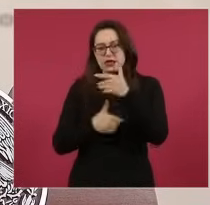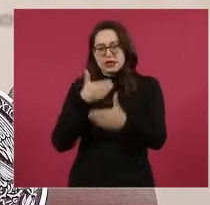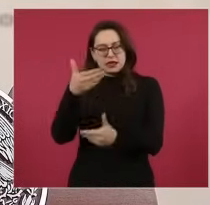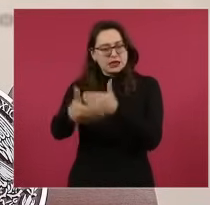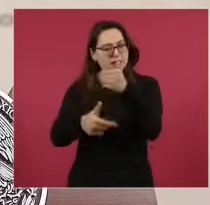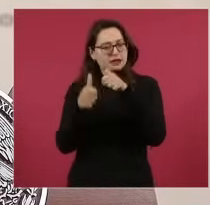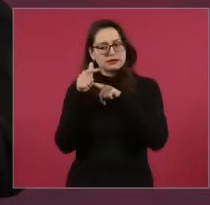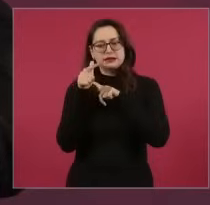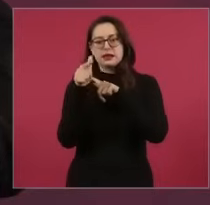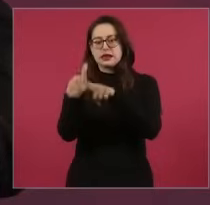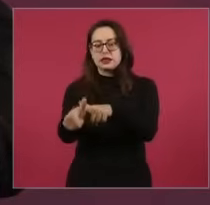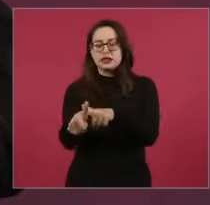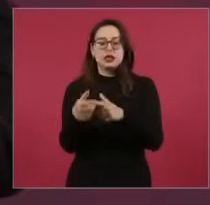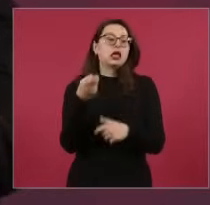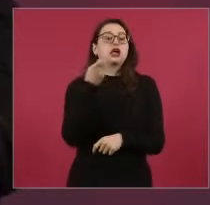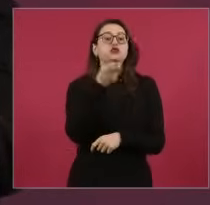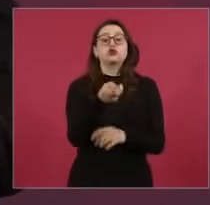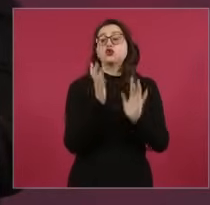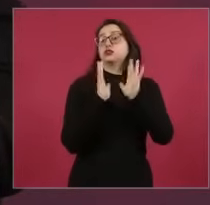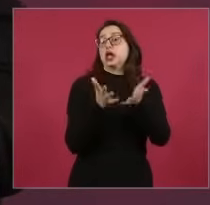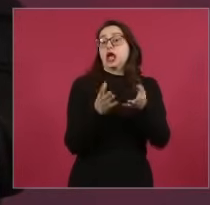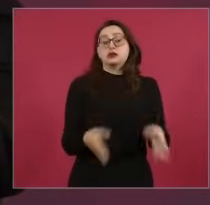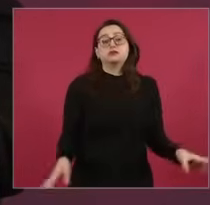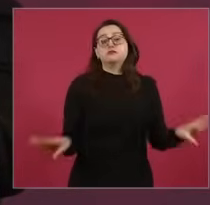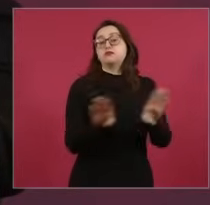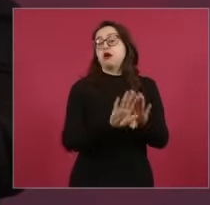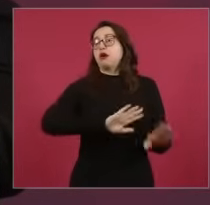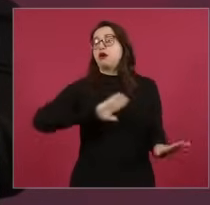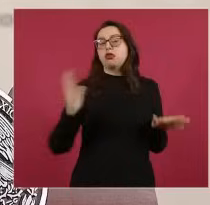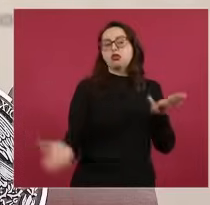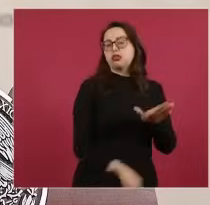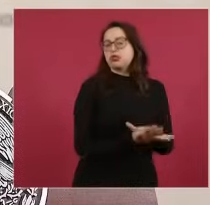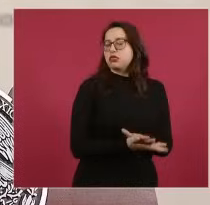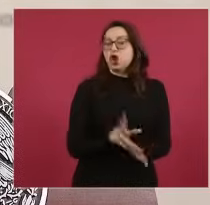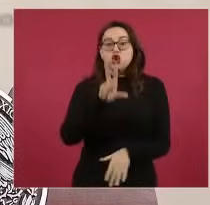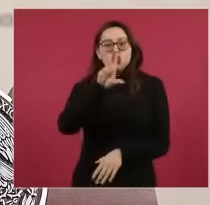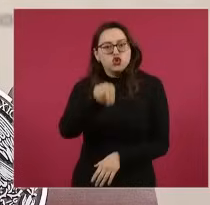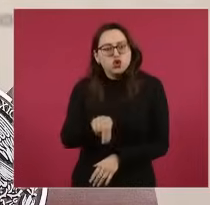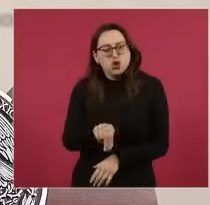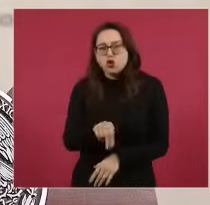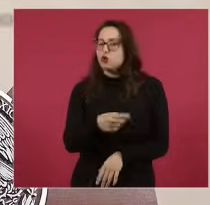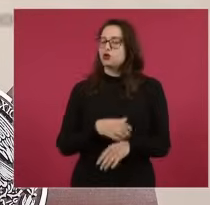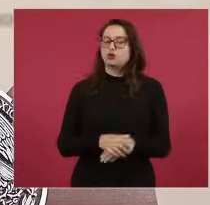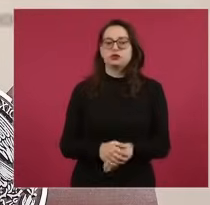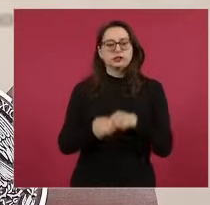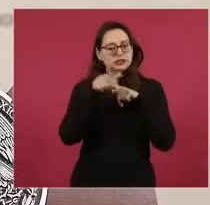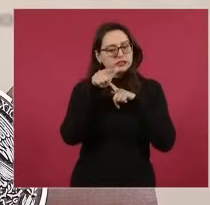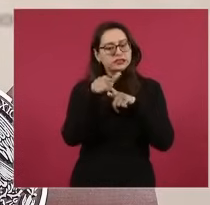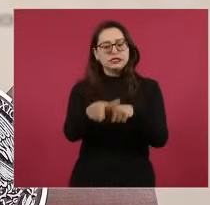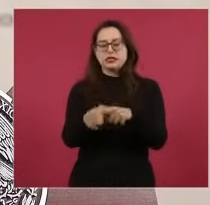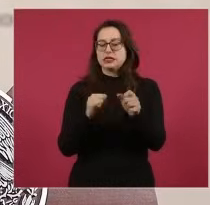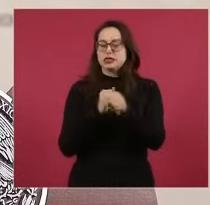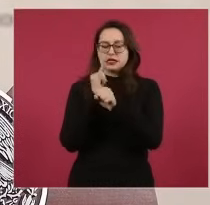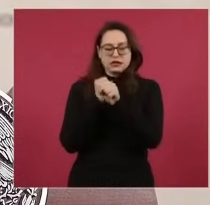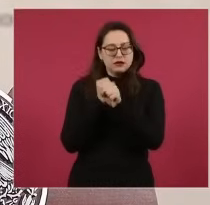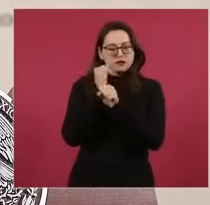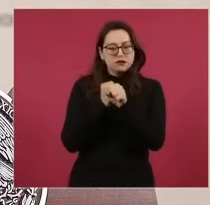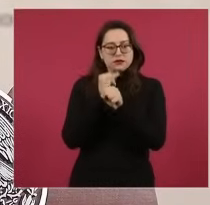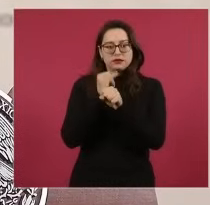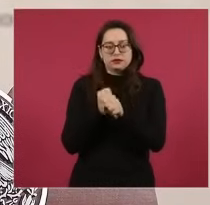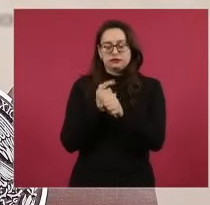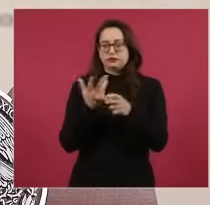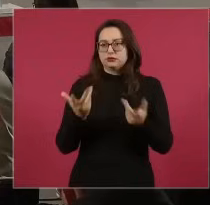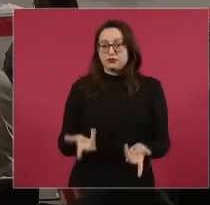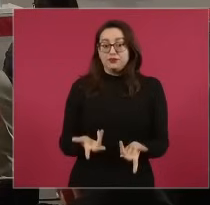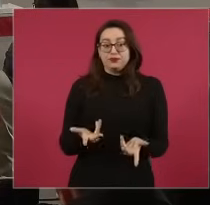cerrado, es un expediente abierto, esto no se puede cerrar. Y el día que informamos, lo que pasa es